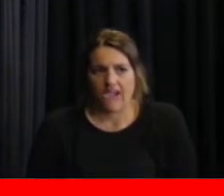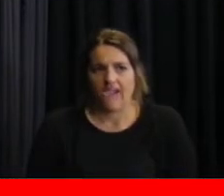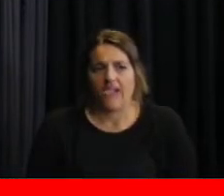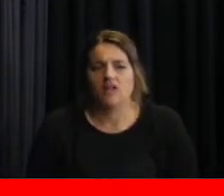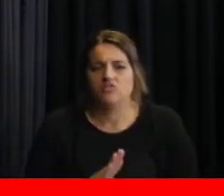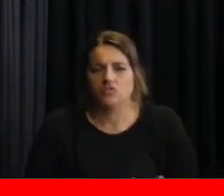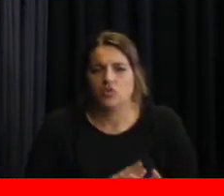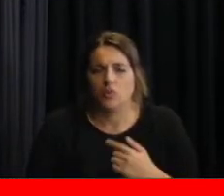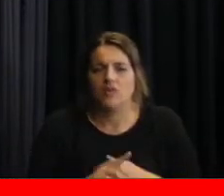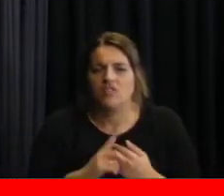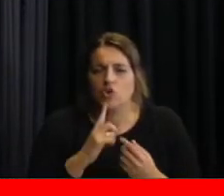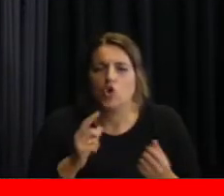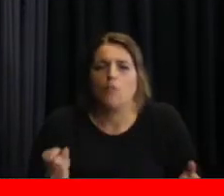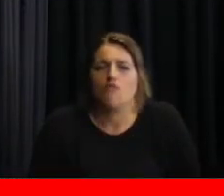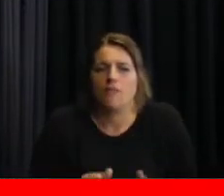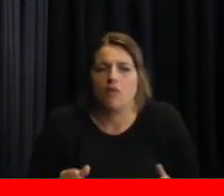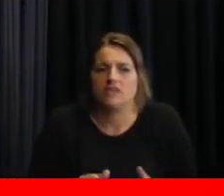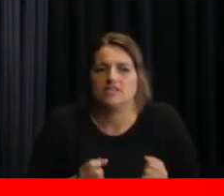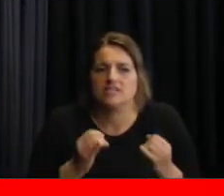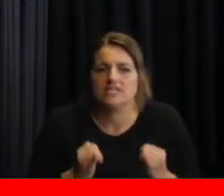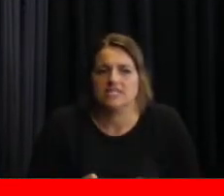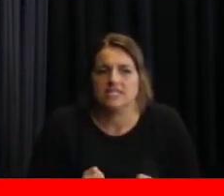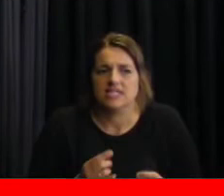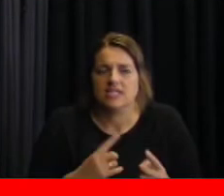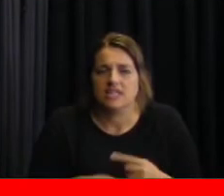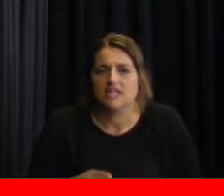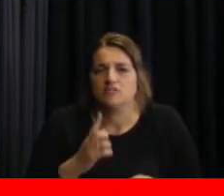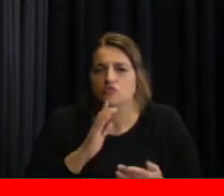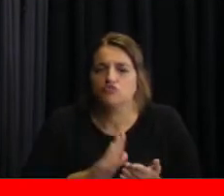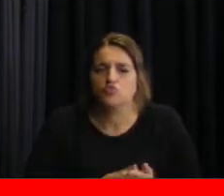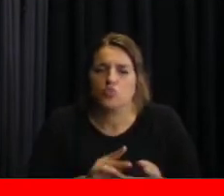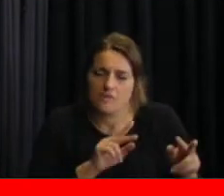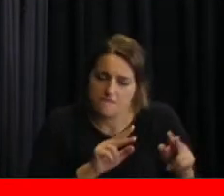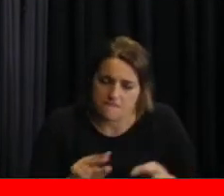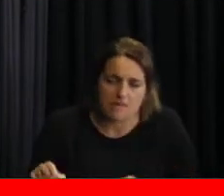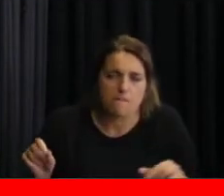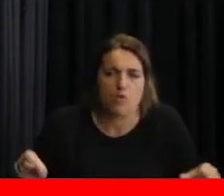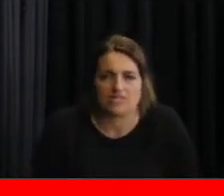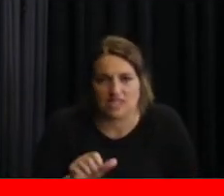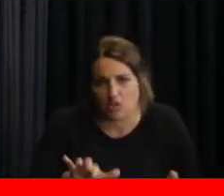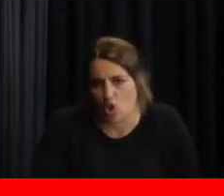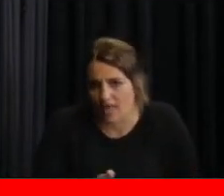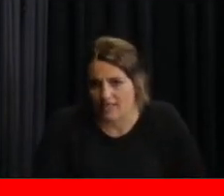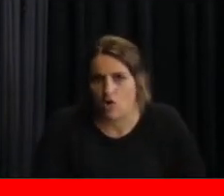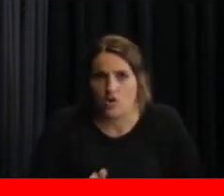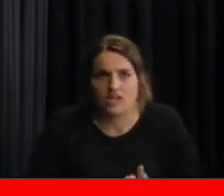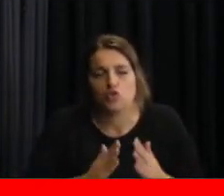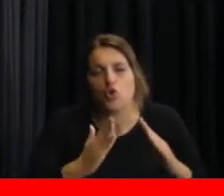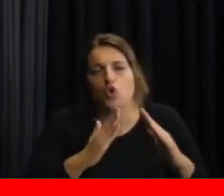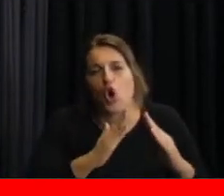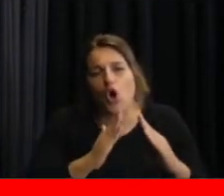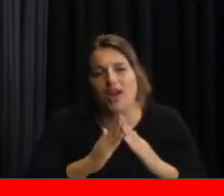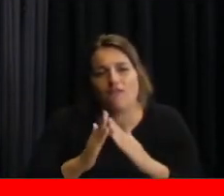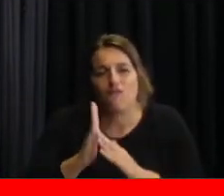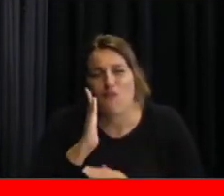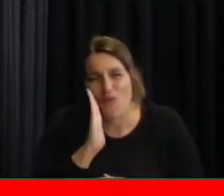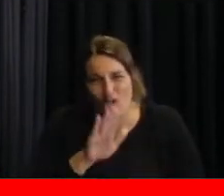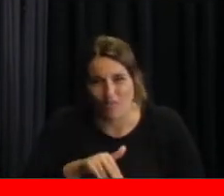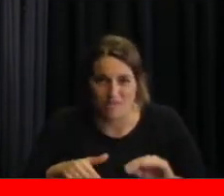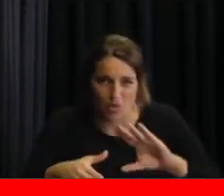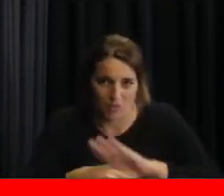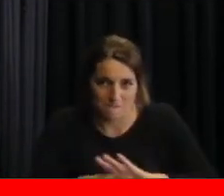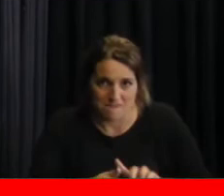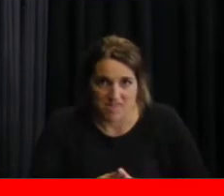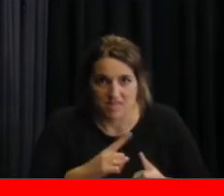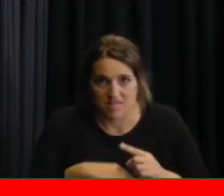de ancianos ser insisto es el mismo proceso que venimos haciendo con los refugios donde encontramos situaciones